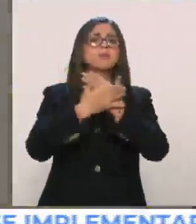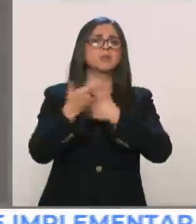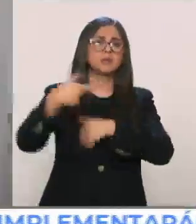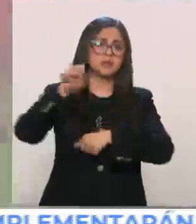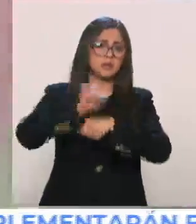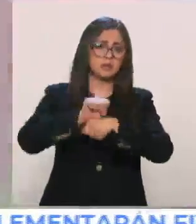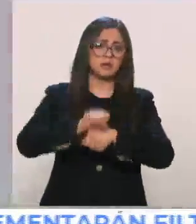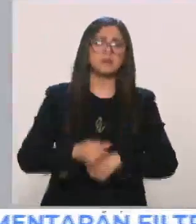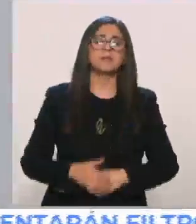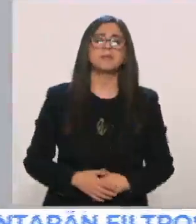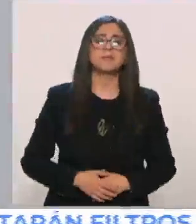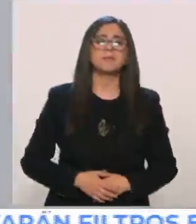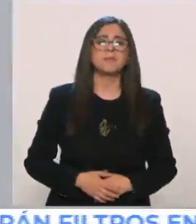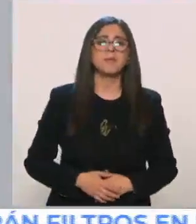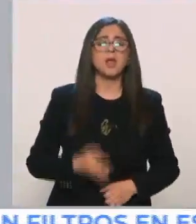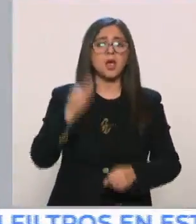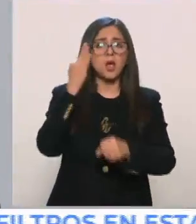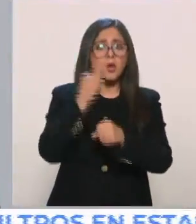retirando los trenes,